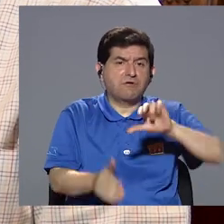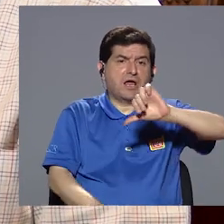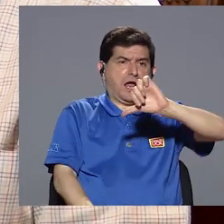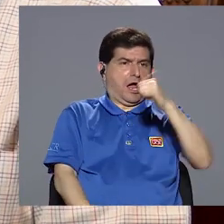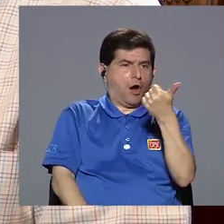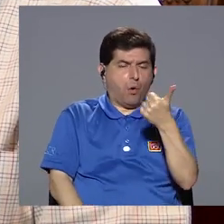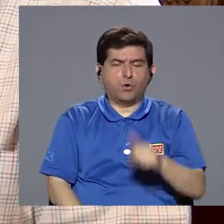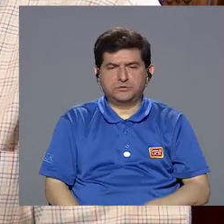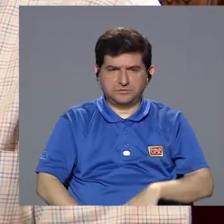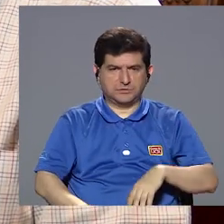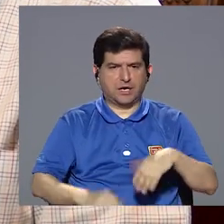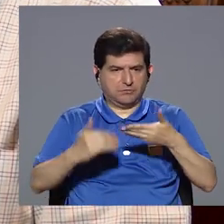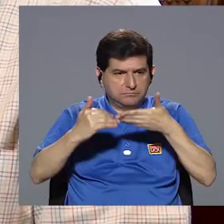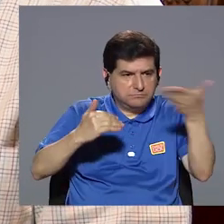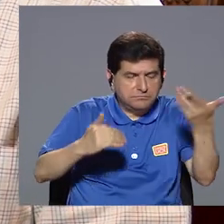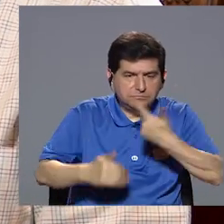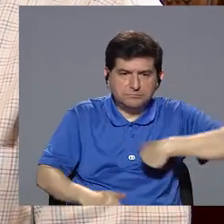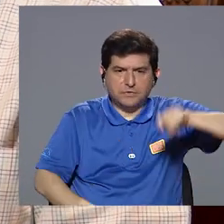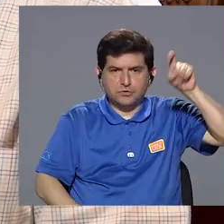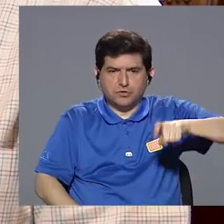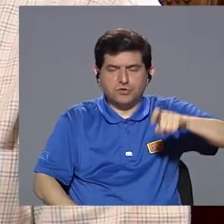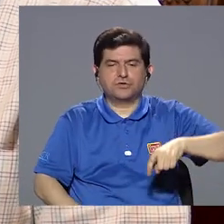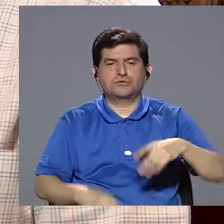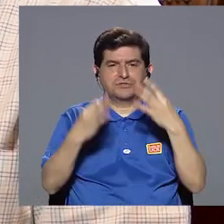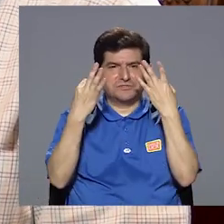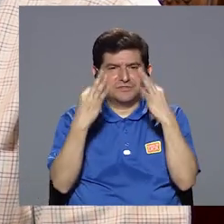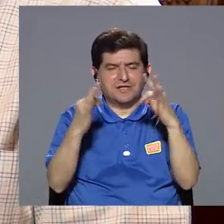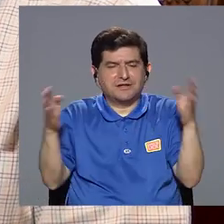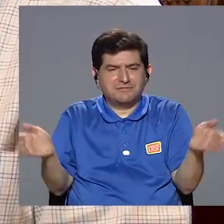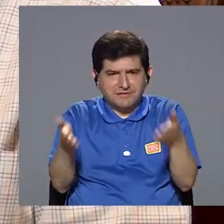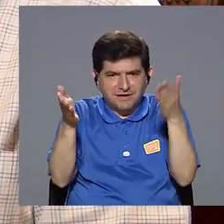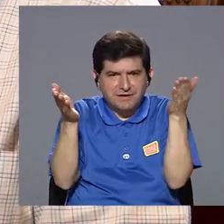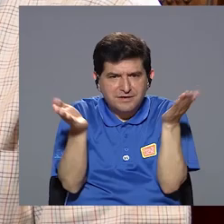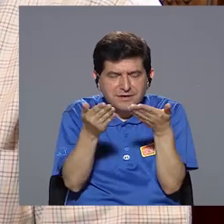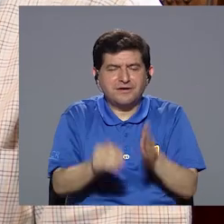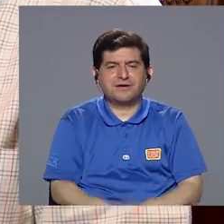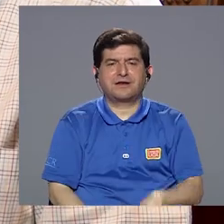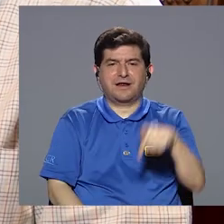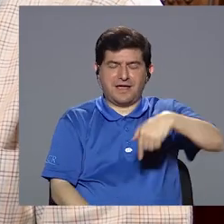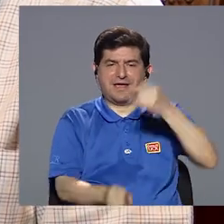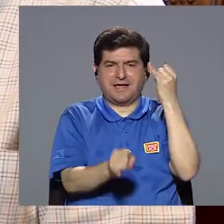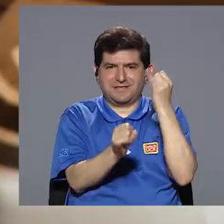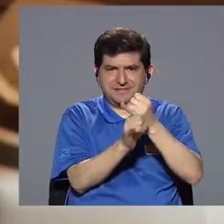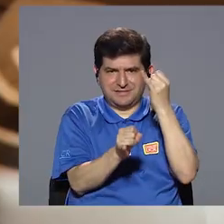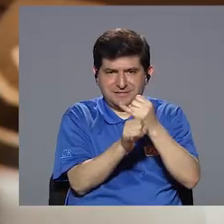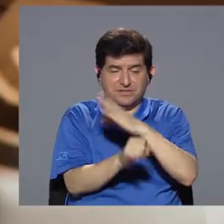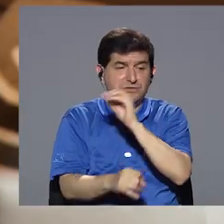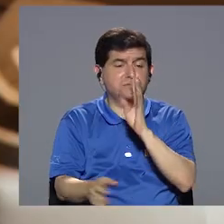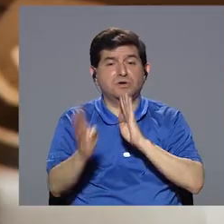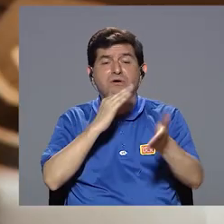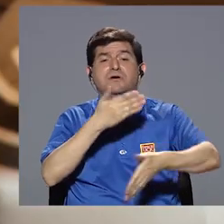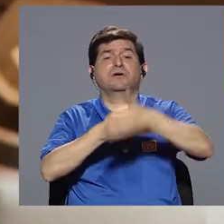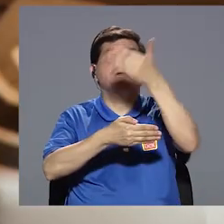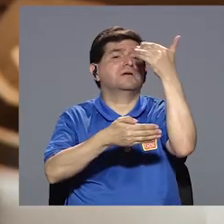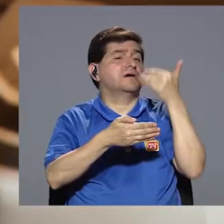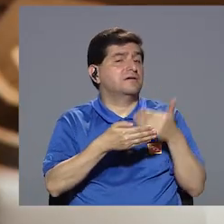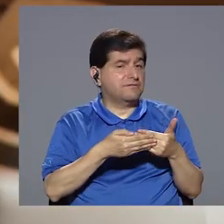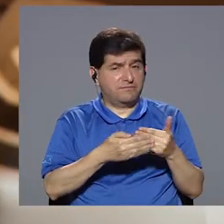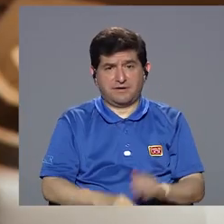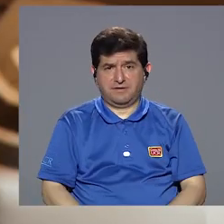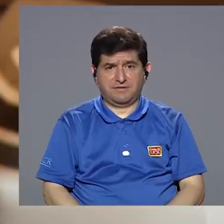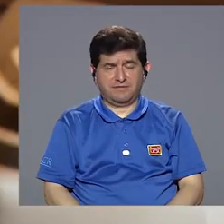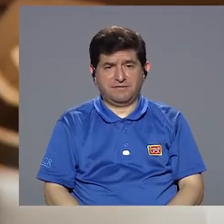otro de los factores que nosotros tenemos que tratar de promover como institución y hablábamos ahora